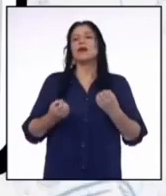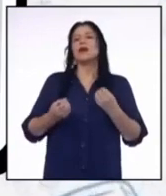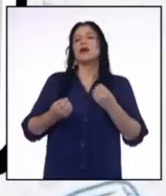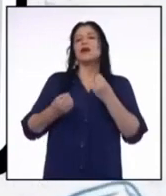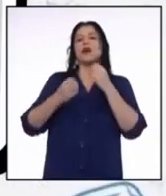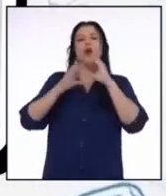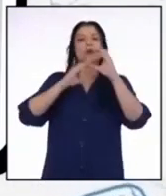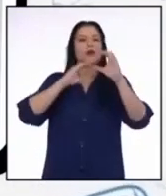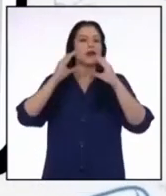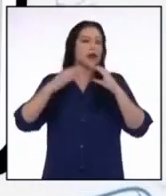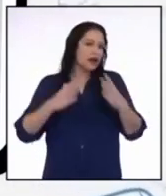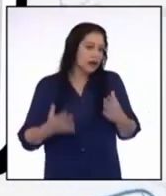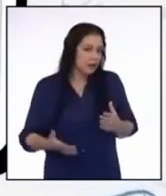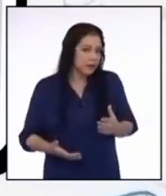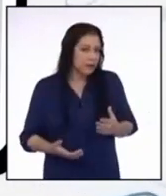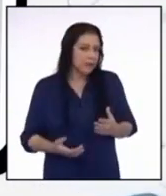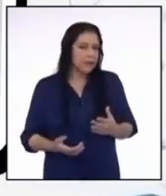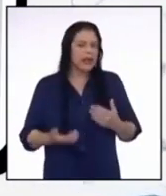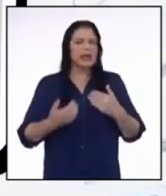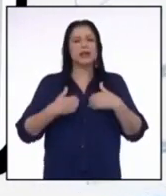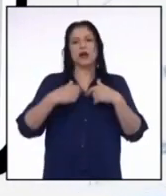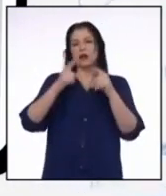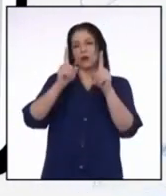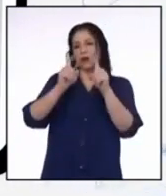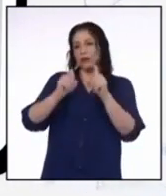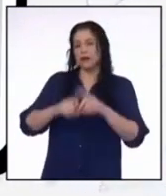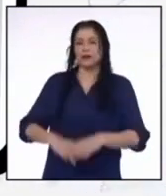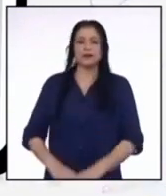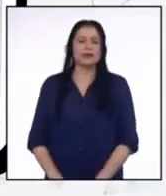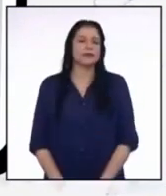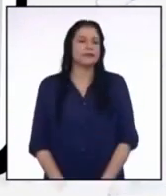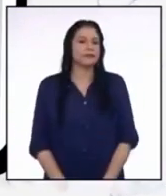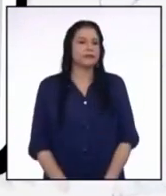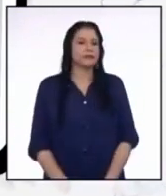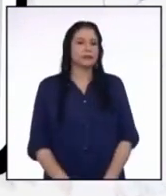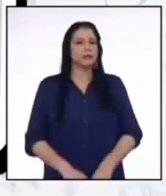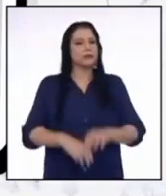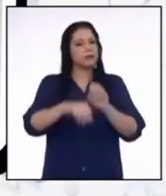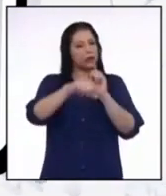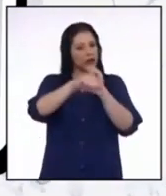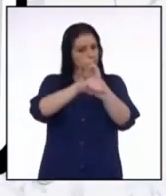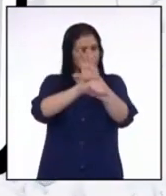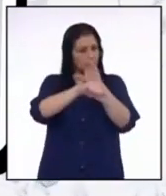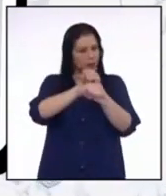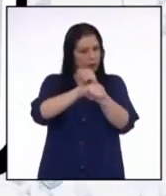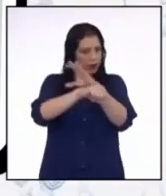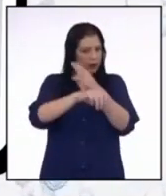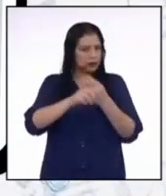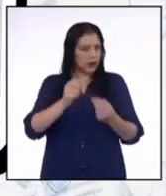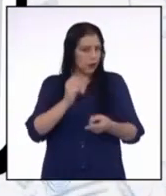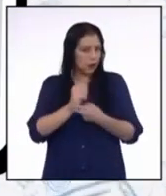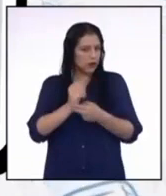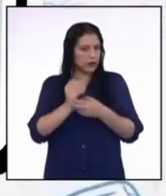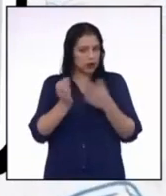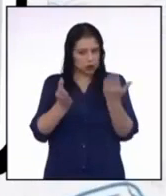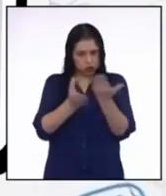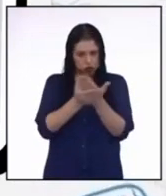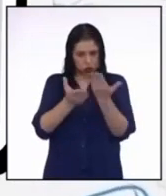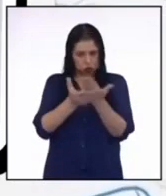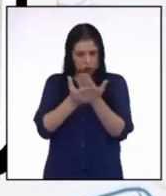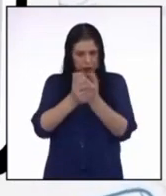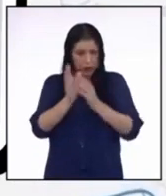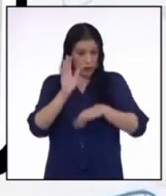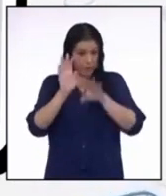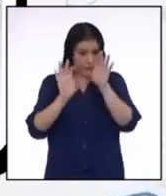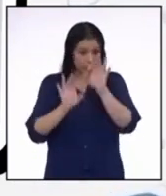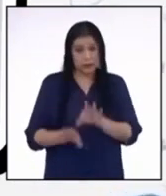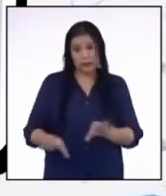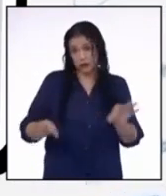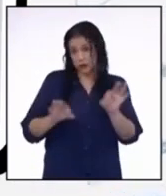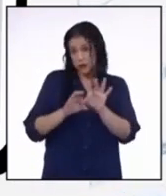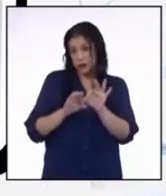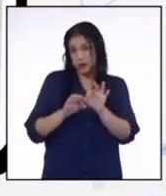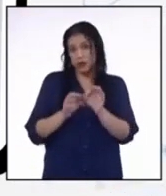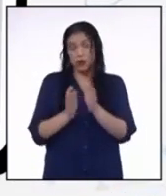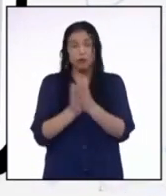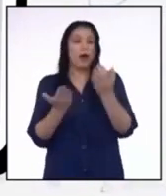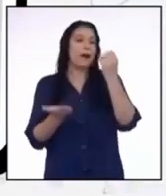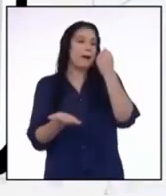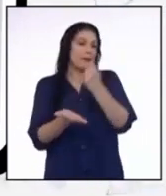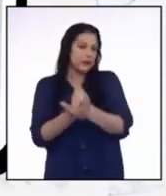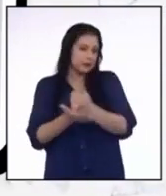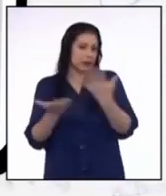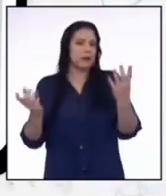comunicarme con ustedes. Tengo una pregunta. Recomiendan guardar los documentos más importantes,